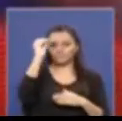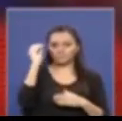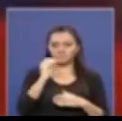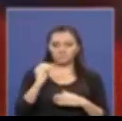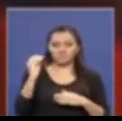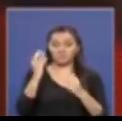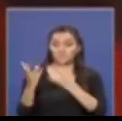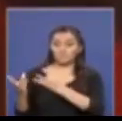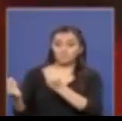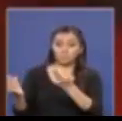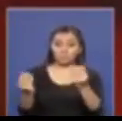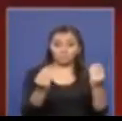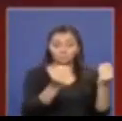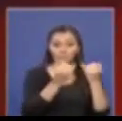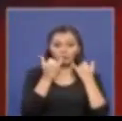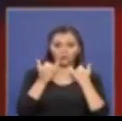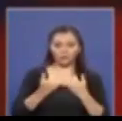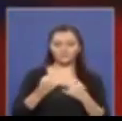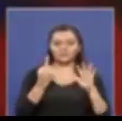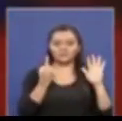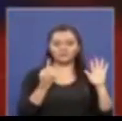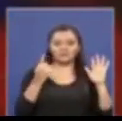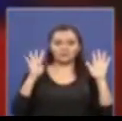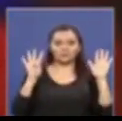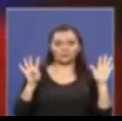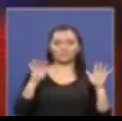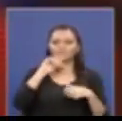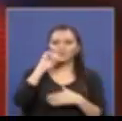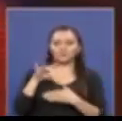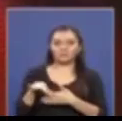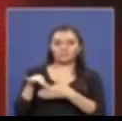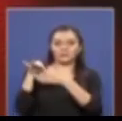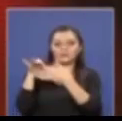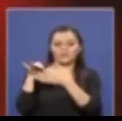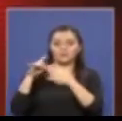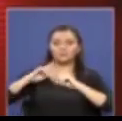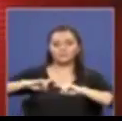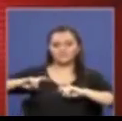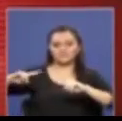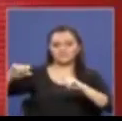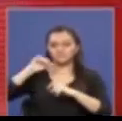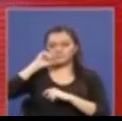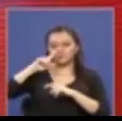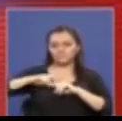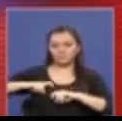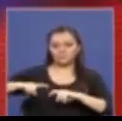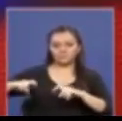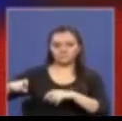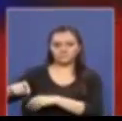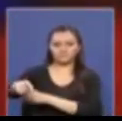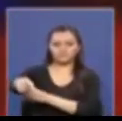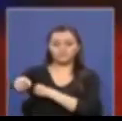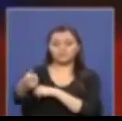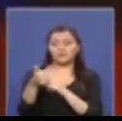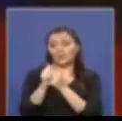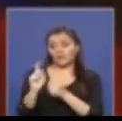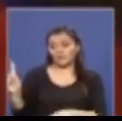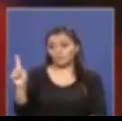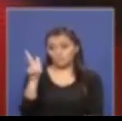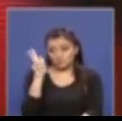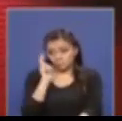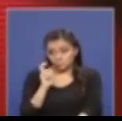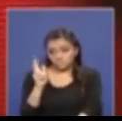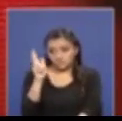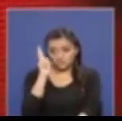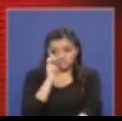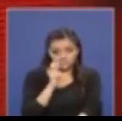esos miles de casos, pero quedan 69 investigándose. Y se escucha a cada uno de los 69